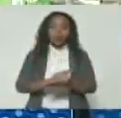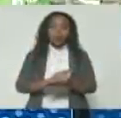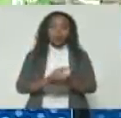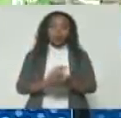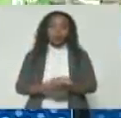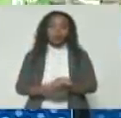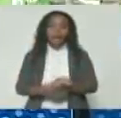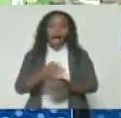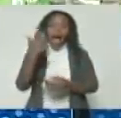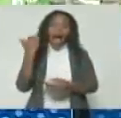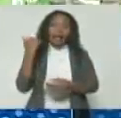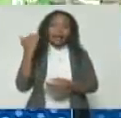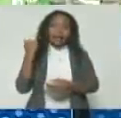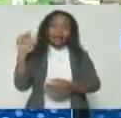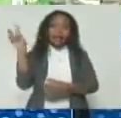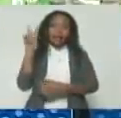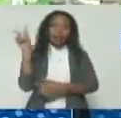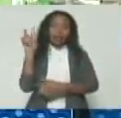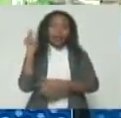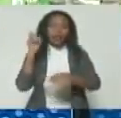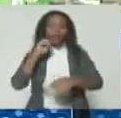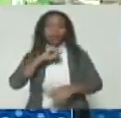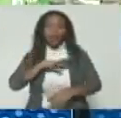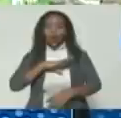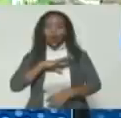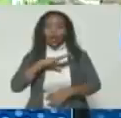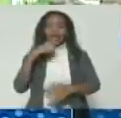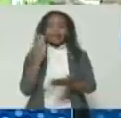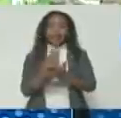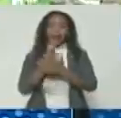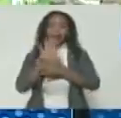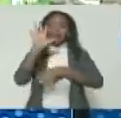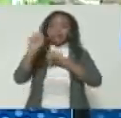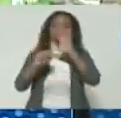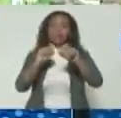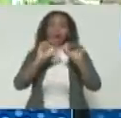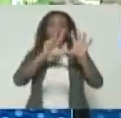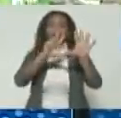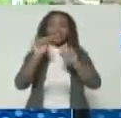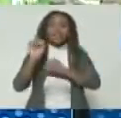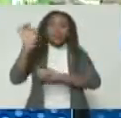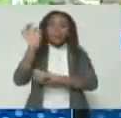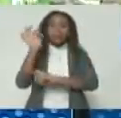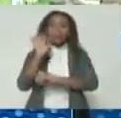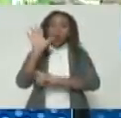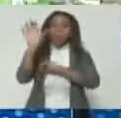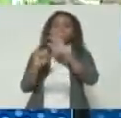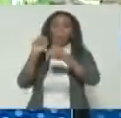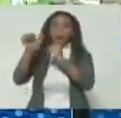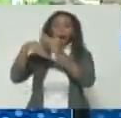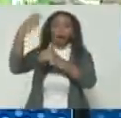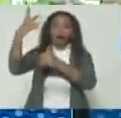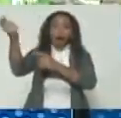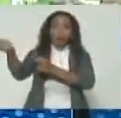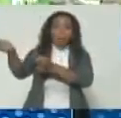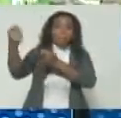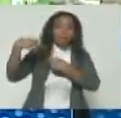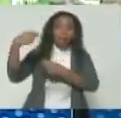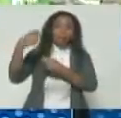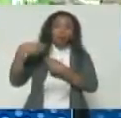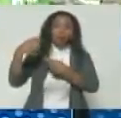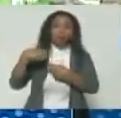Venezuela era un país que importaba el 80% de todo lo que consumía.